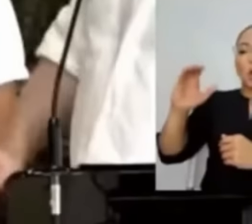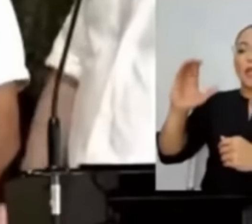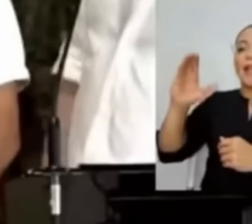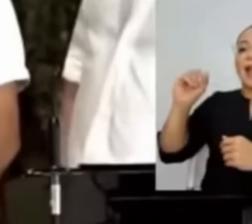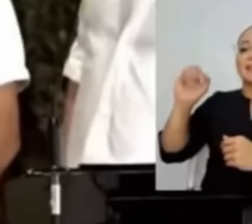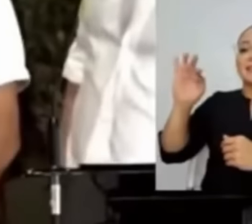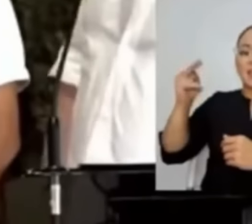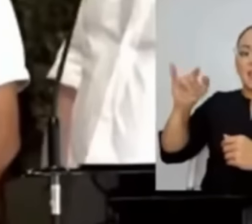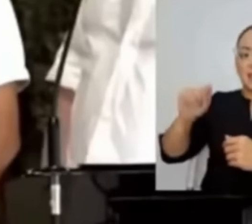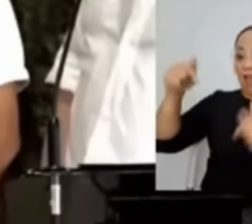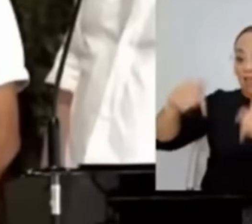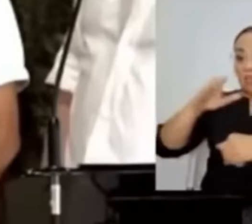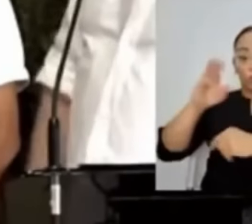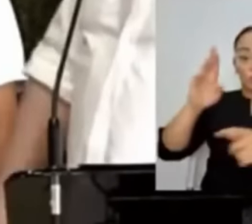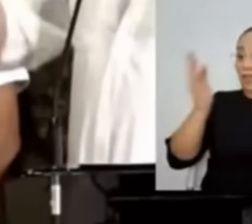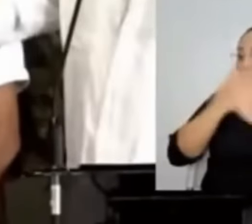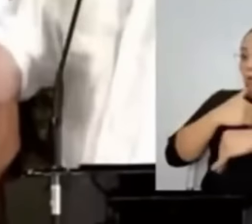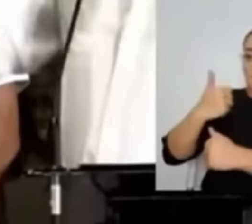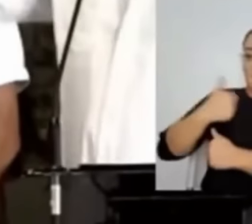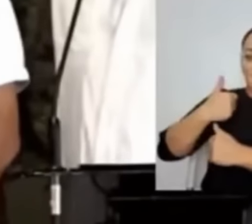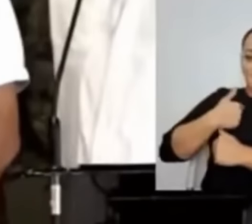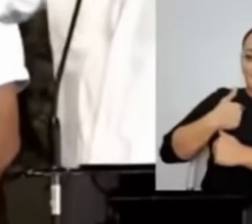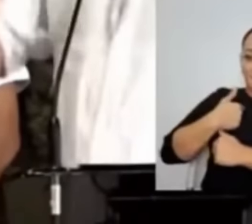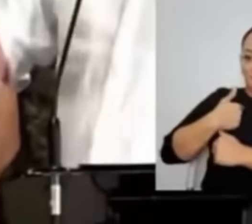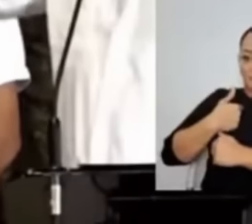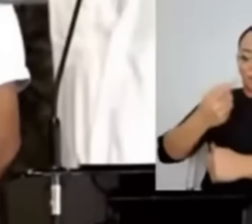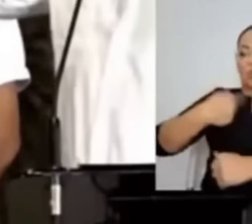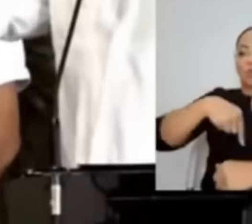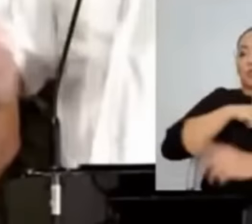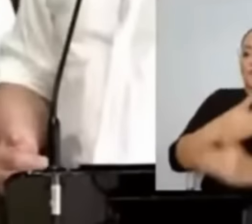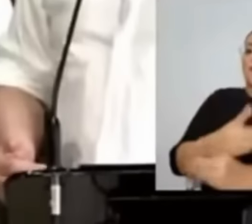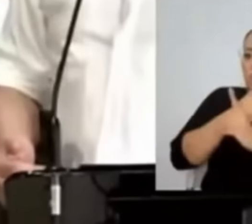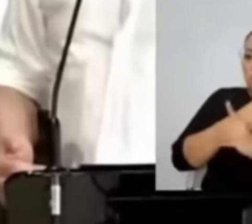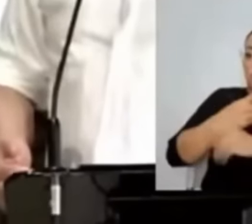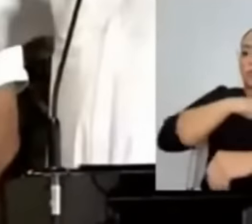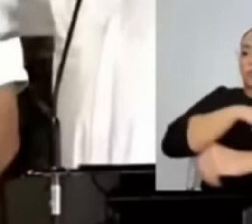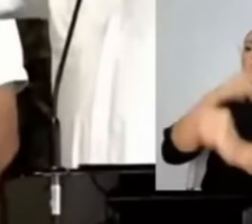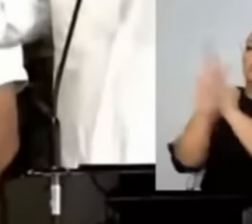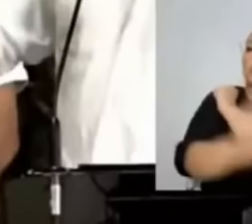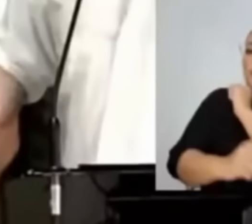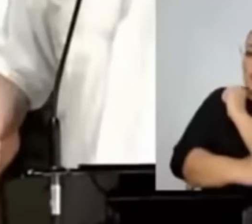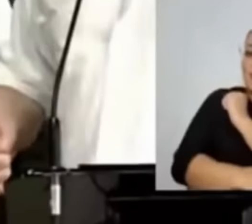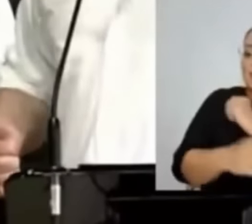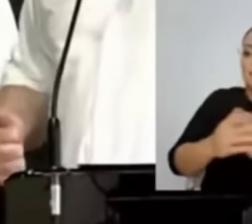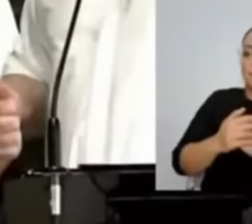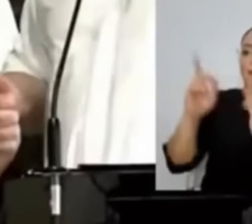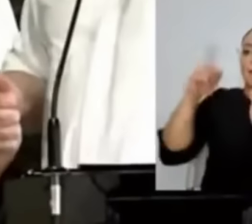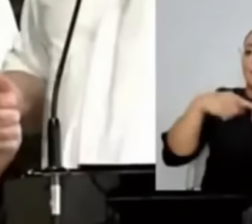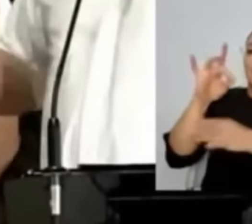Costa Rica no hay ejército. Hemos defendido a nuestra patria en